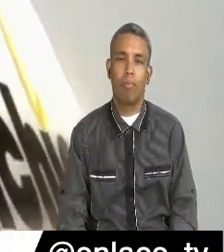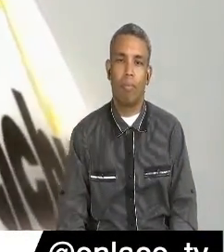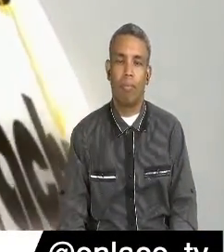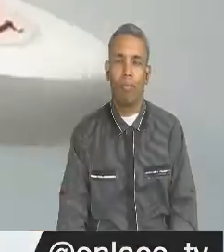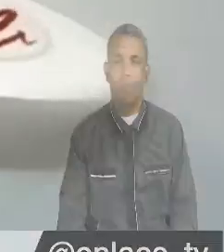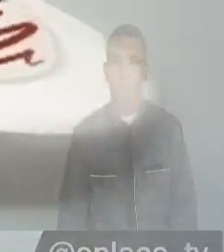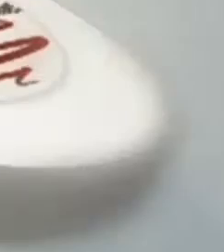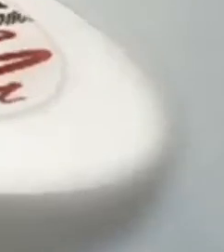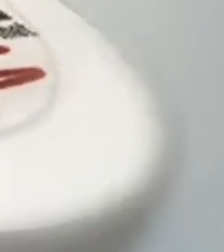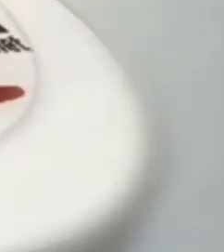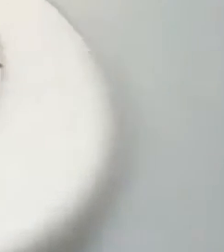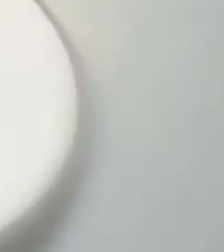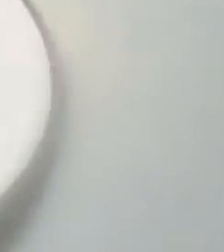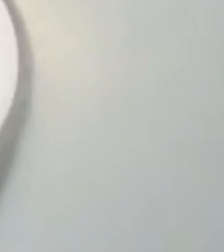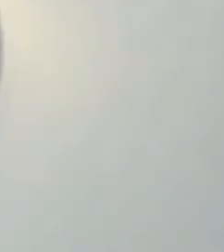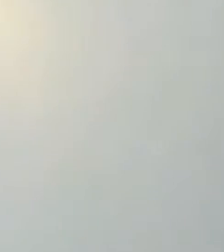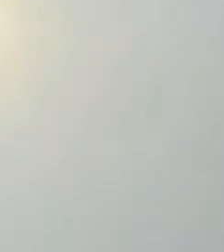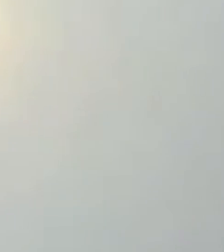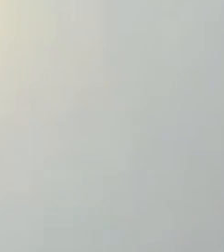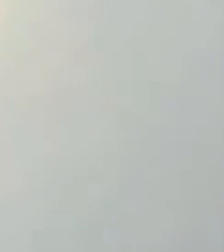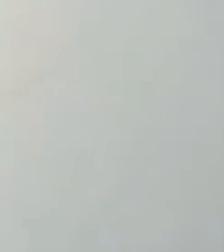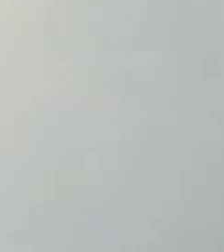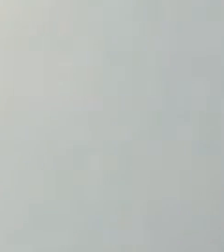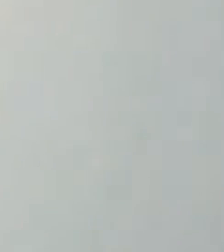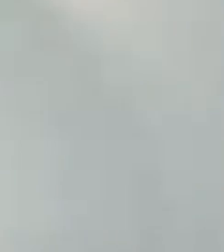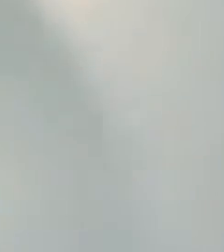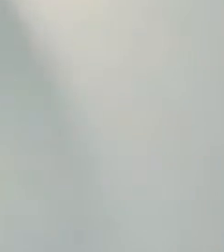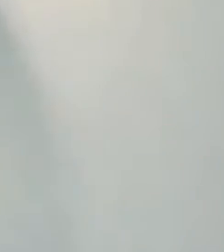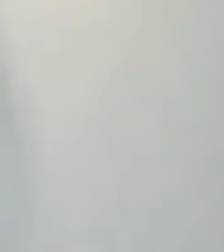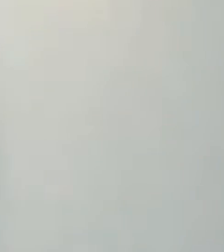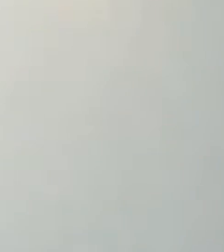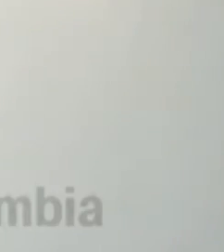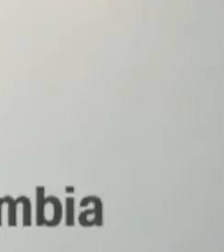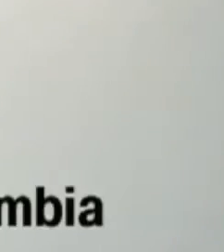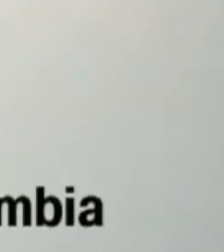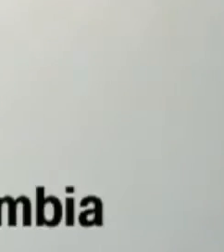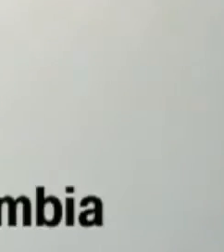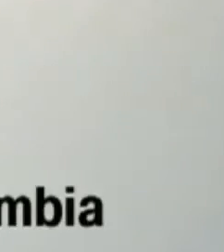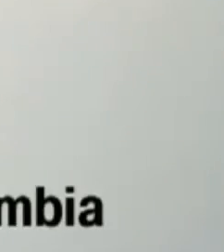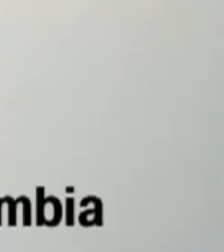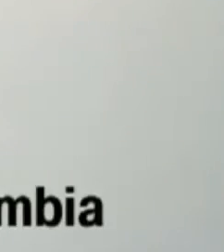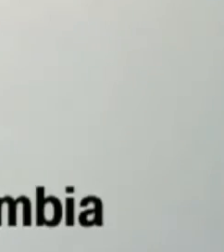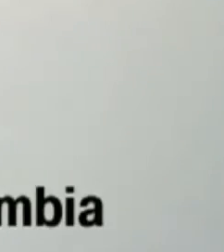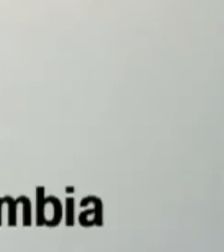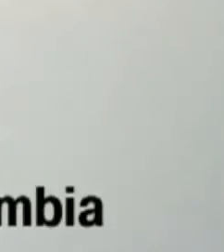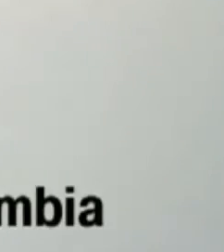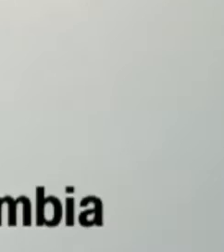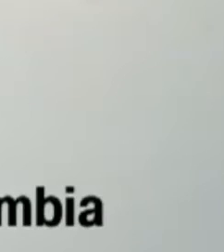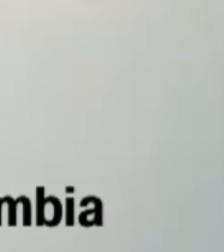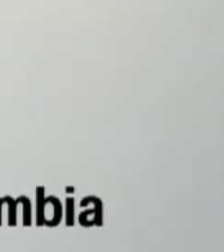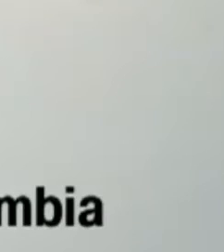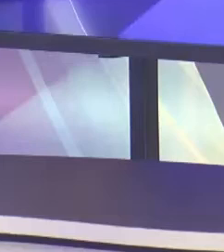el patrocinio de Restaurante El Machín Gourmet, ahora en su nueva sede en el barrio Colombia.